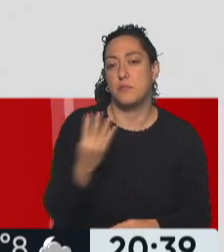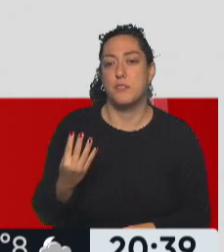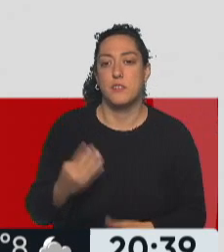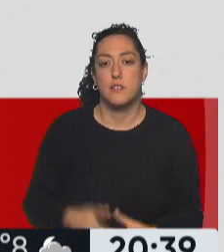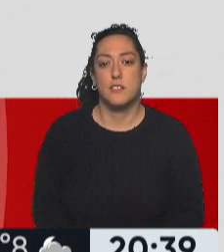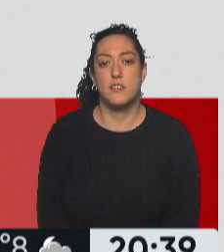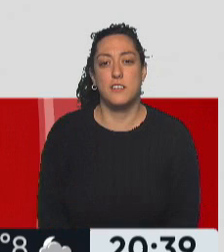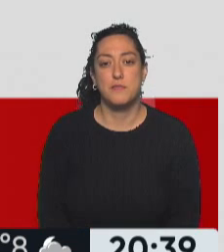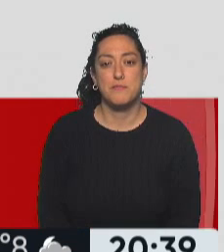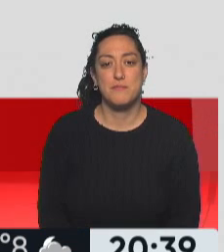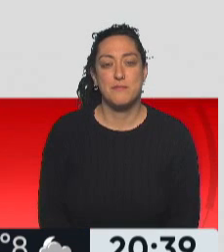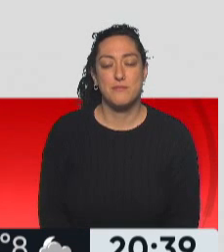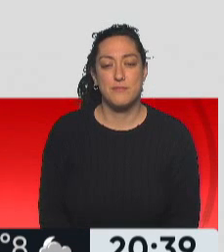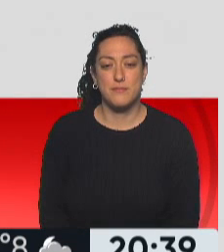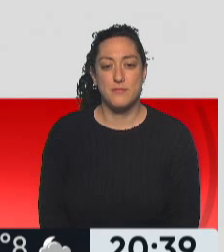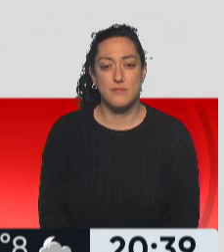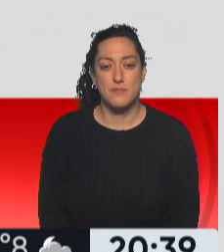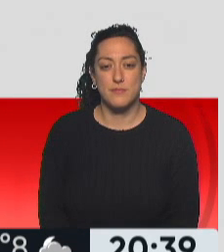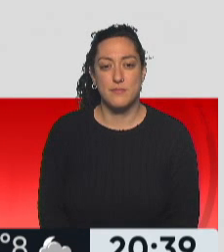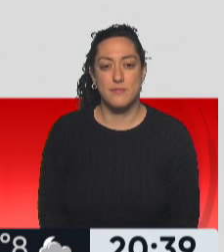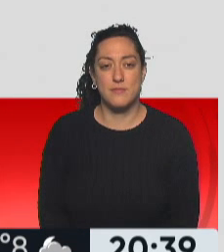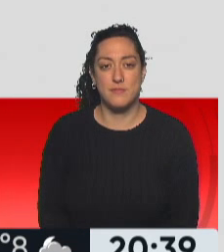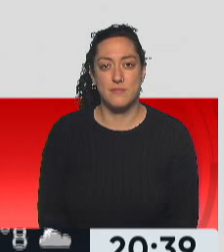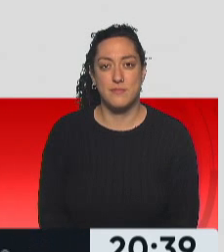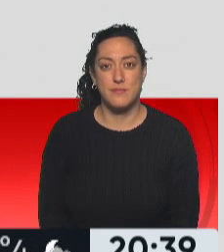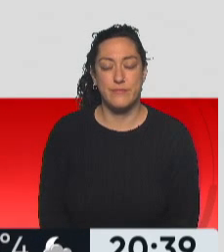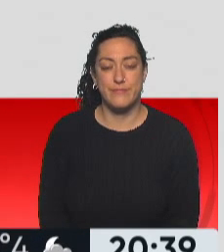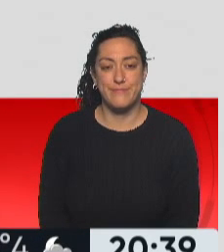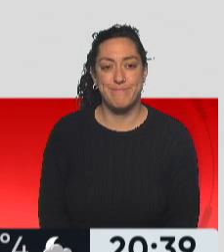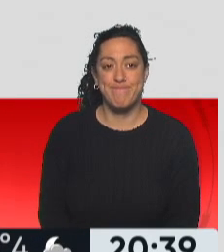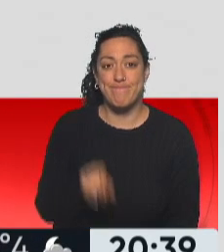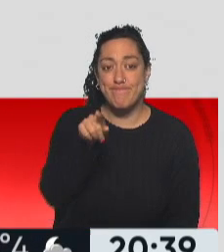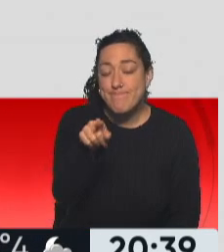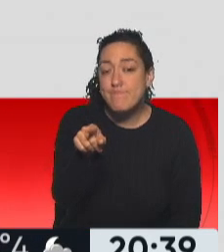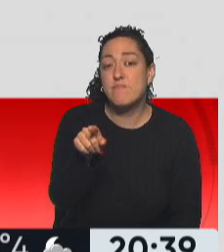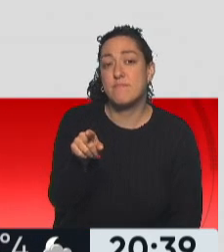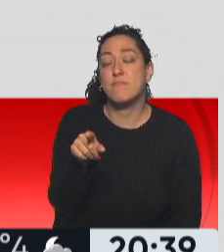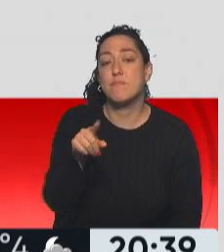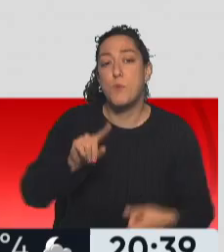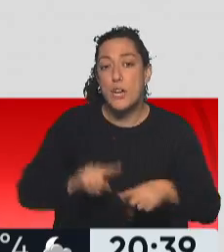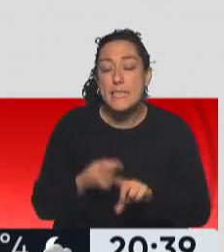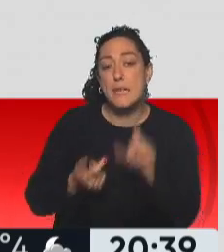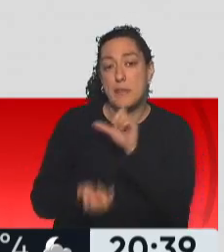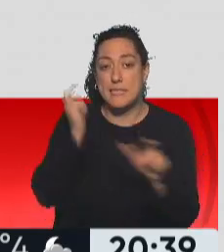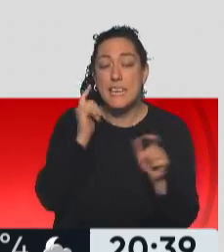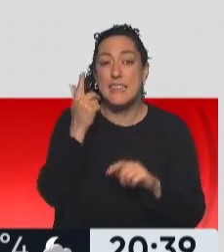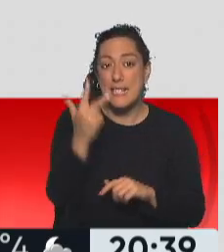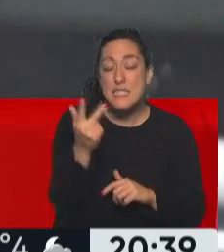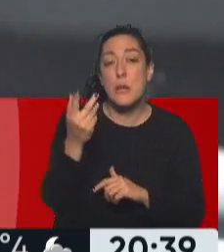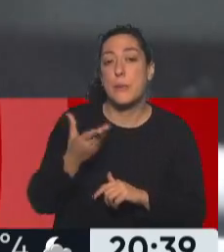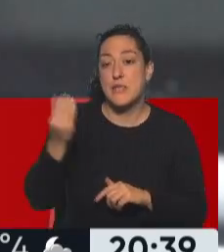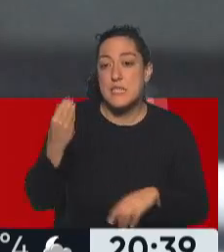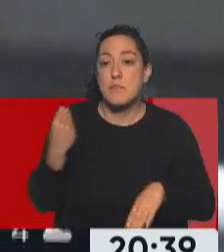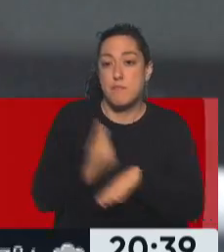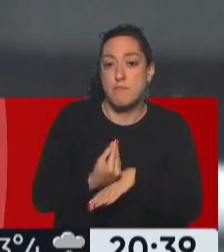Kenji Fujimori. Recordemos que, bueno, Keiko también tiene una carrera política, de hecho se ha presentado 3 veces, pero